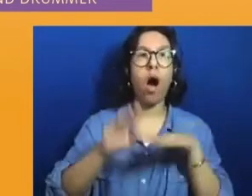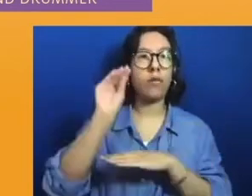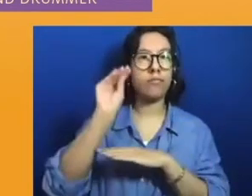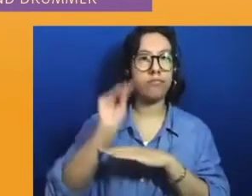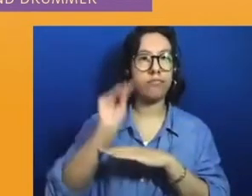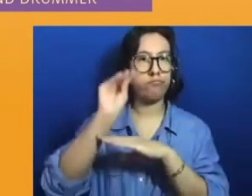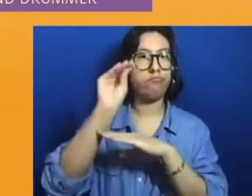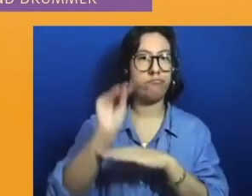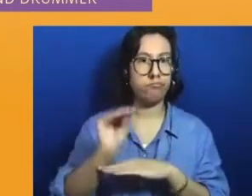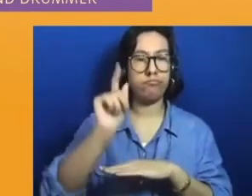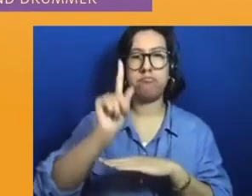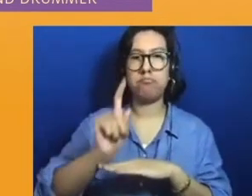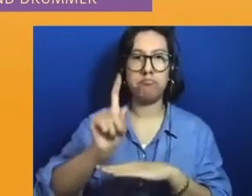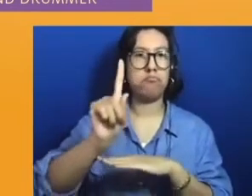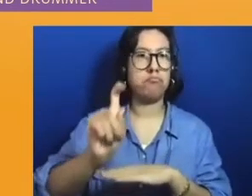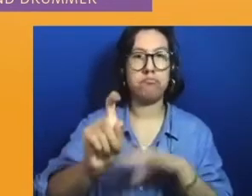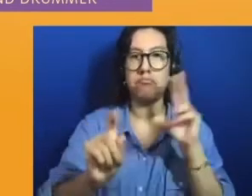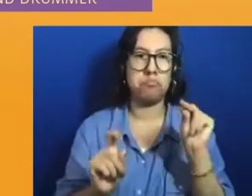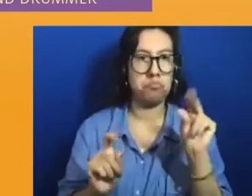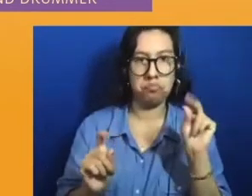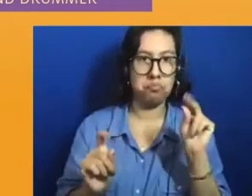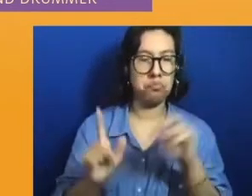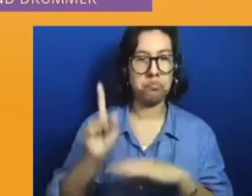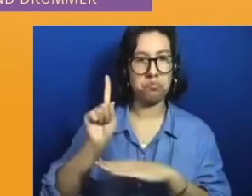¿no? Entonces